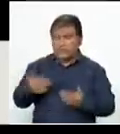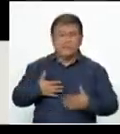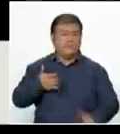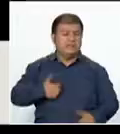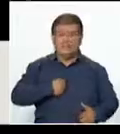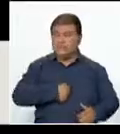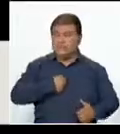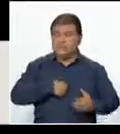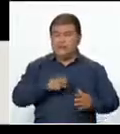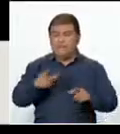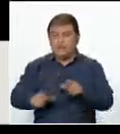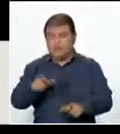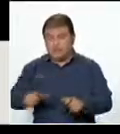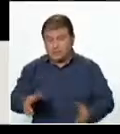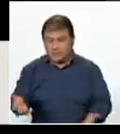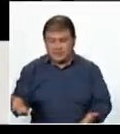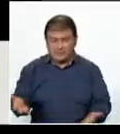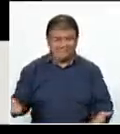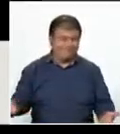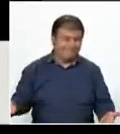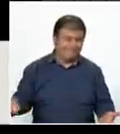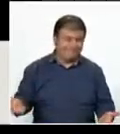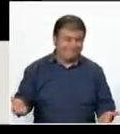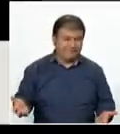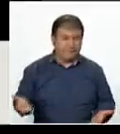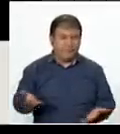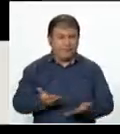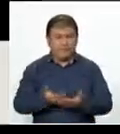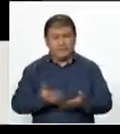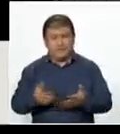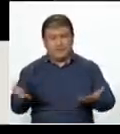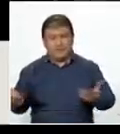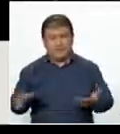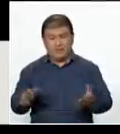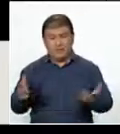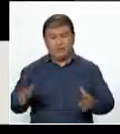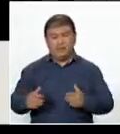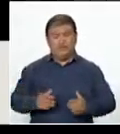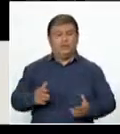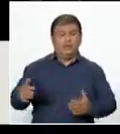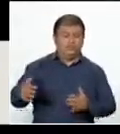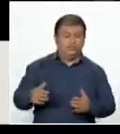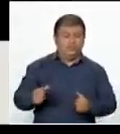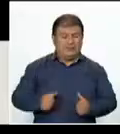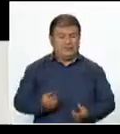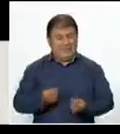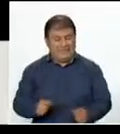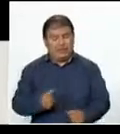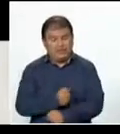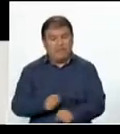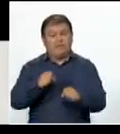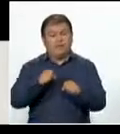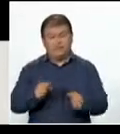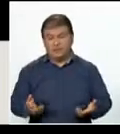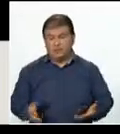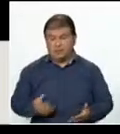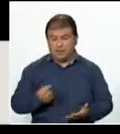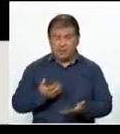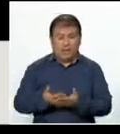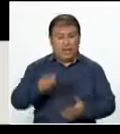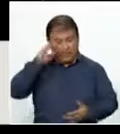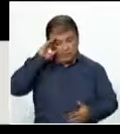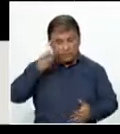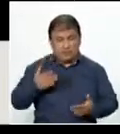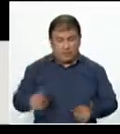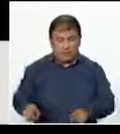realmente lamentable, ¿no? Personas que estaban prácticamente luchando por su vida para poder salvarse, ¿no? Y bueno, ya la policía